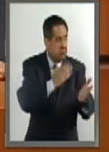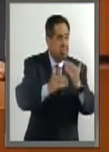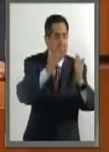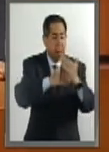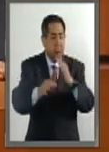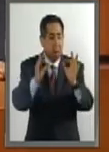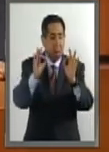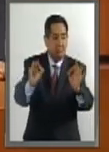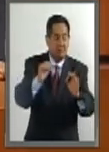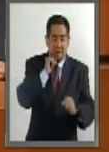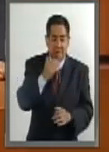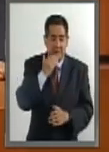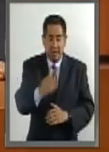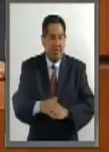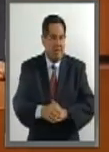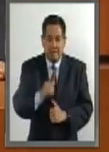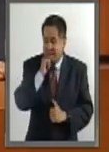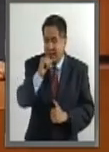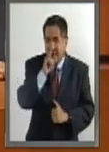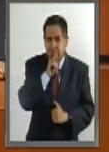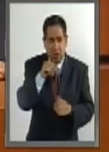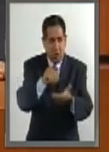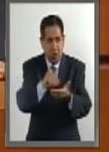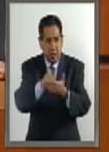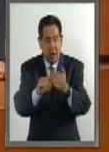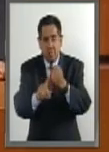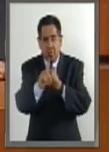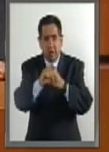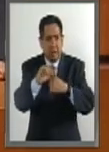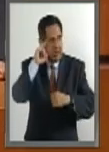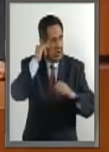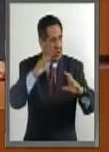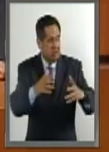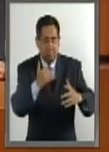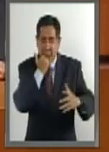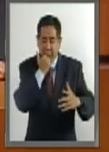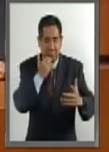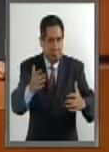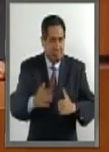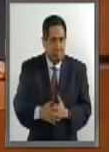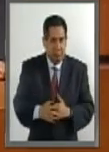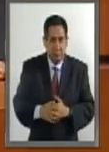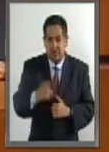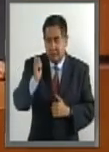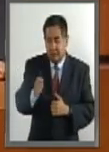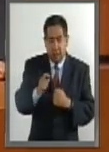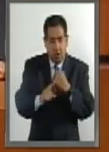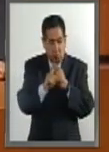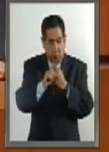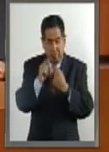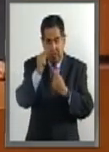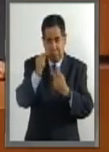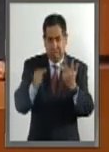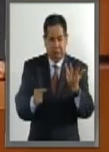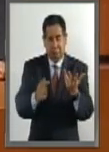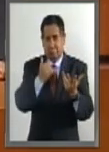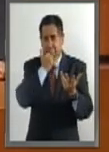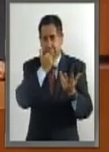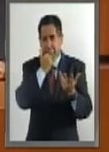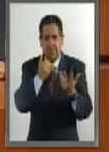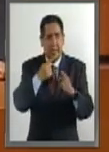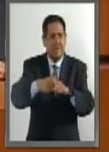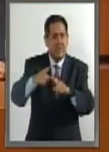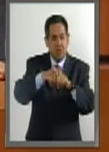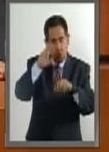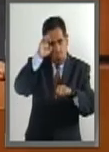marginación y de la pobreza a los pueblos indígenas, si nos referimos a uno de los componentes de la